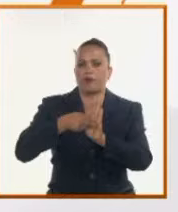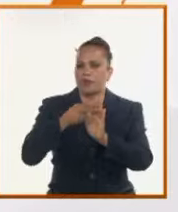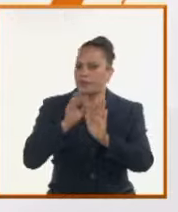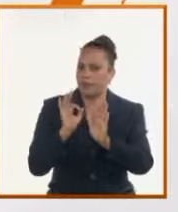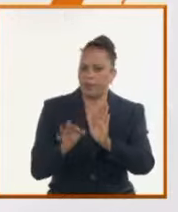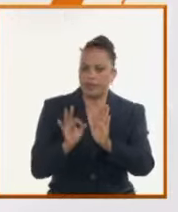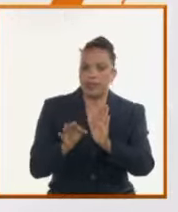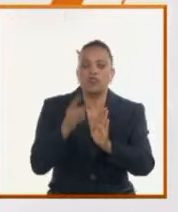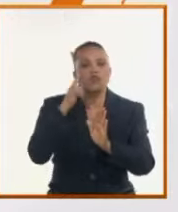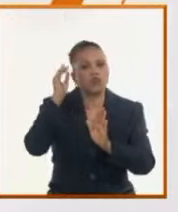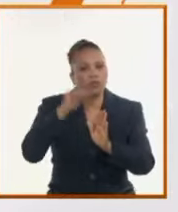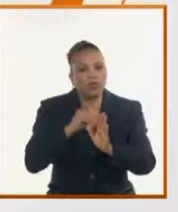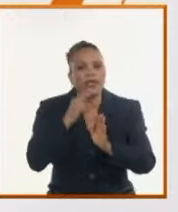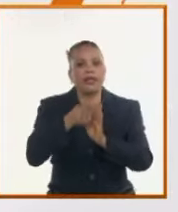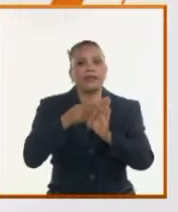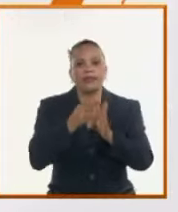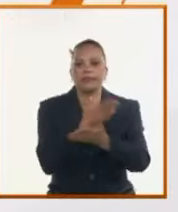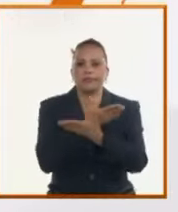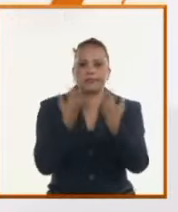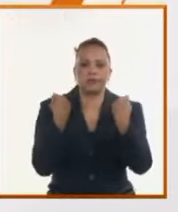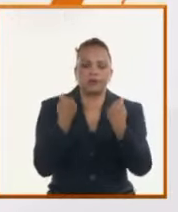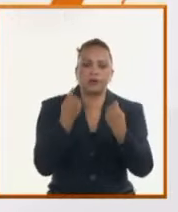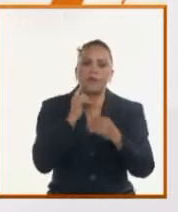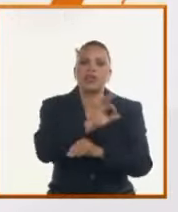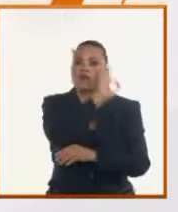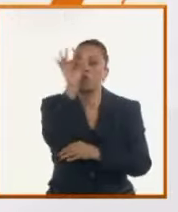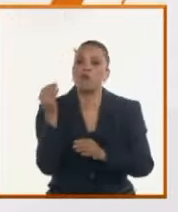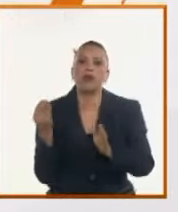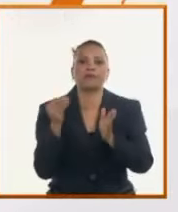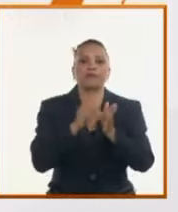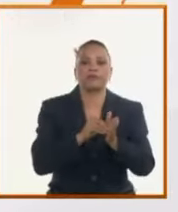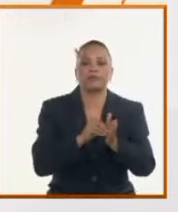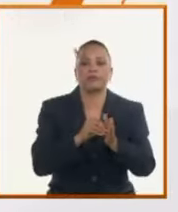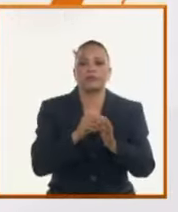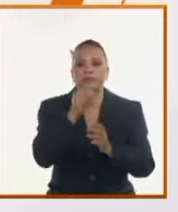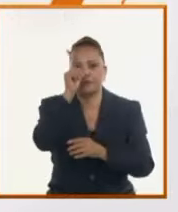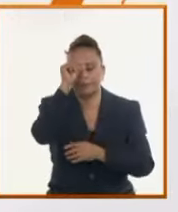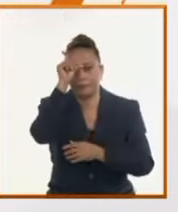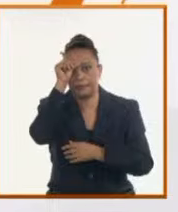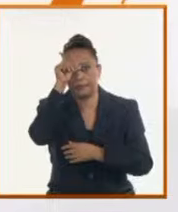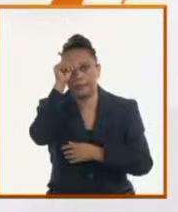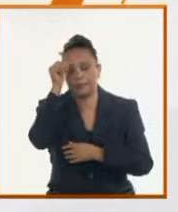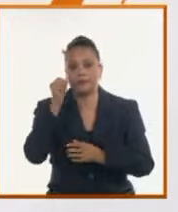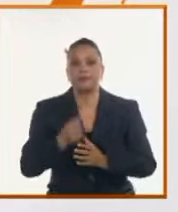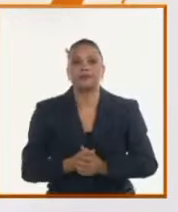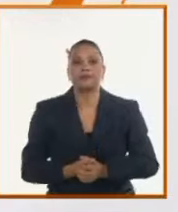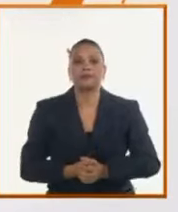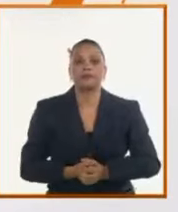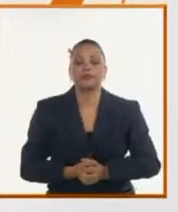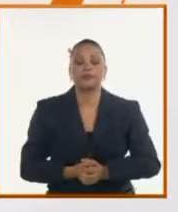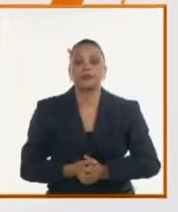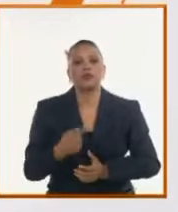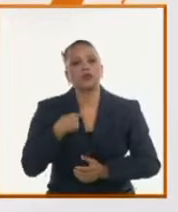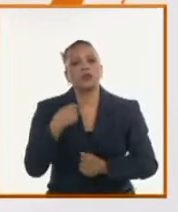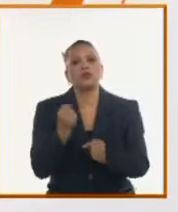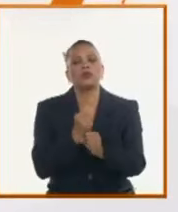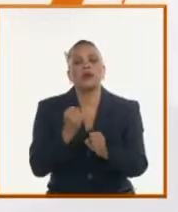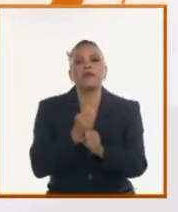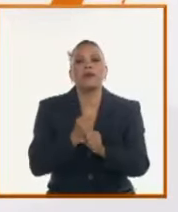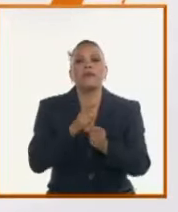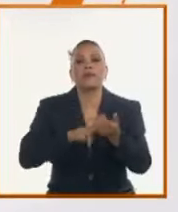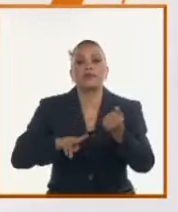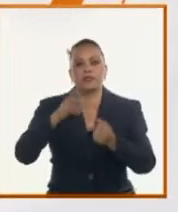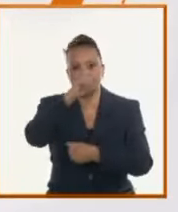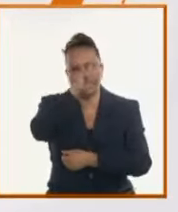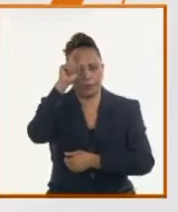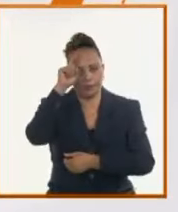ese tren desapareció y más nunca lo han puesto serí Lorenzo de acá de de la provincia de de de santi